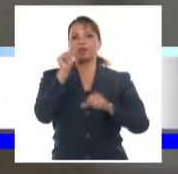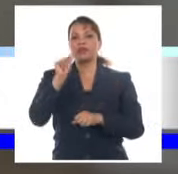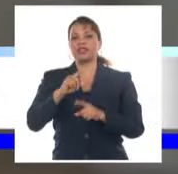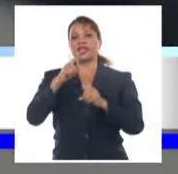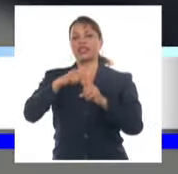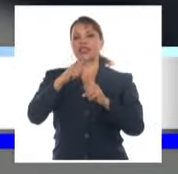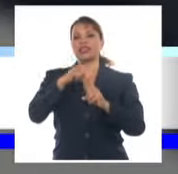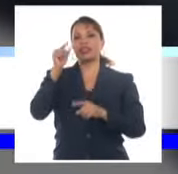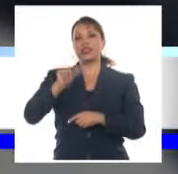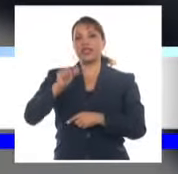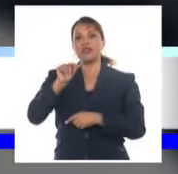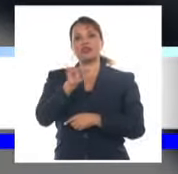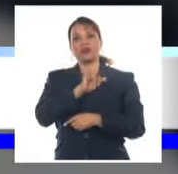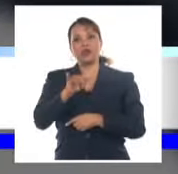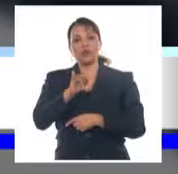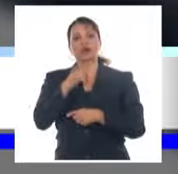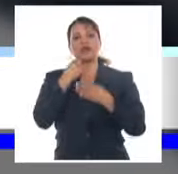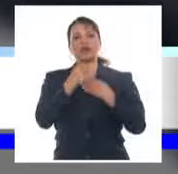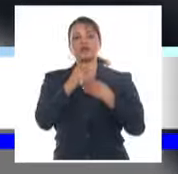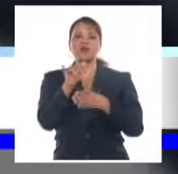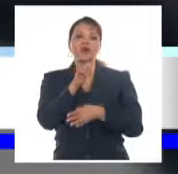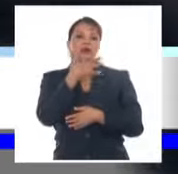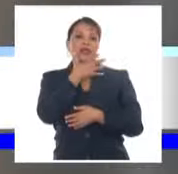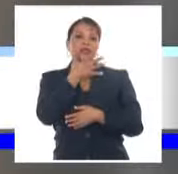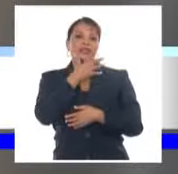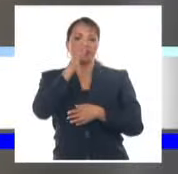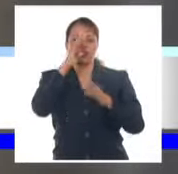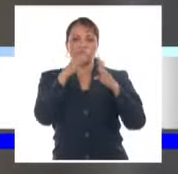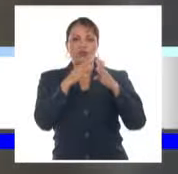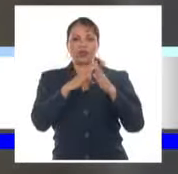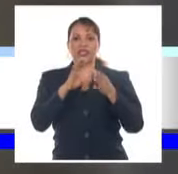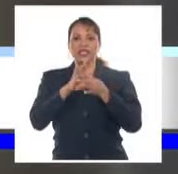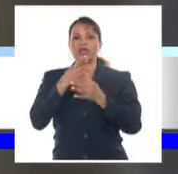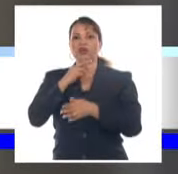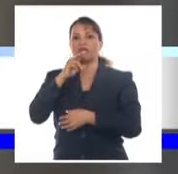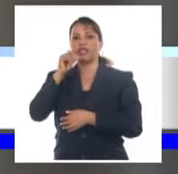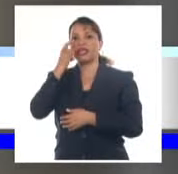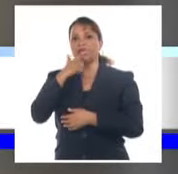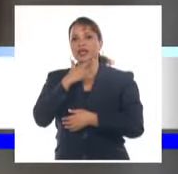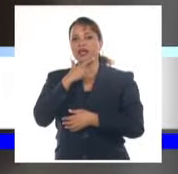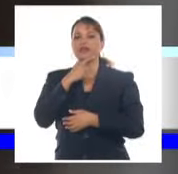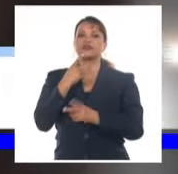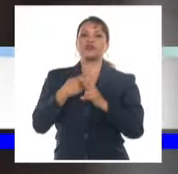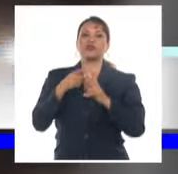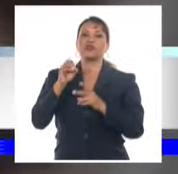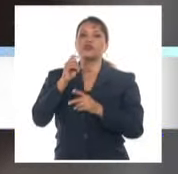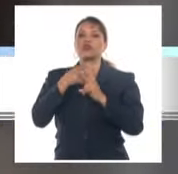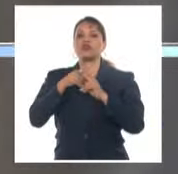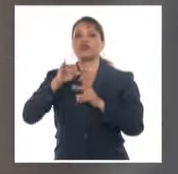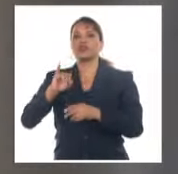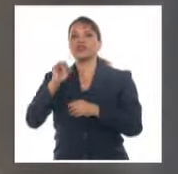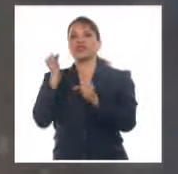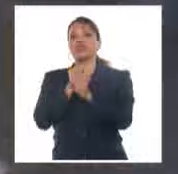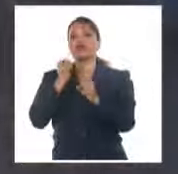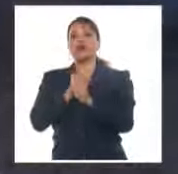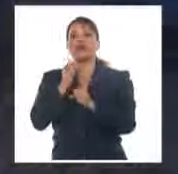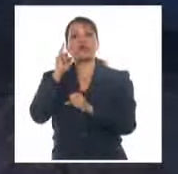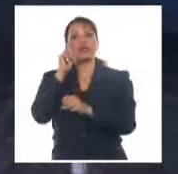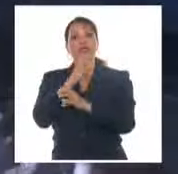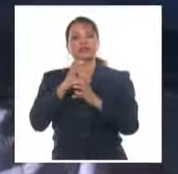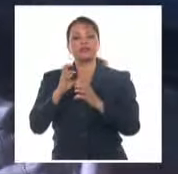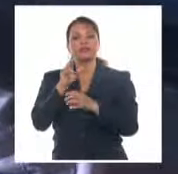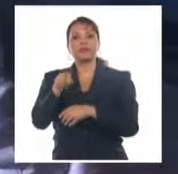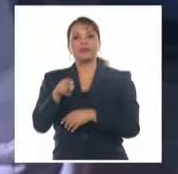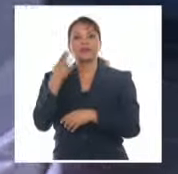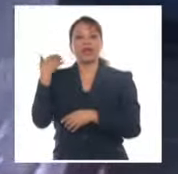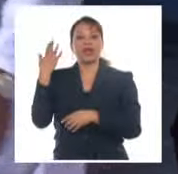este sitio han encontrado su casa entre ellos Georgina o yoi la mujer que laboró en la clínica privada que antes fue